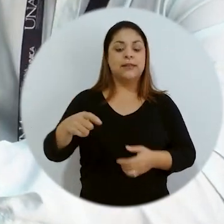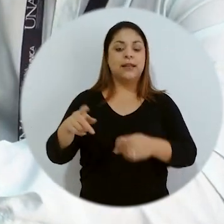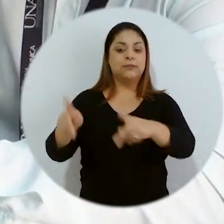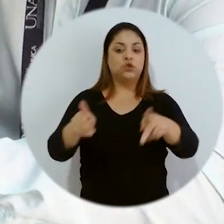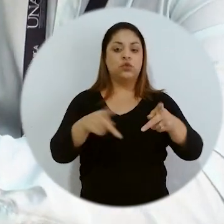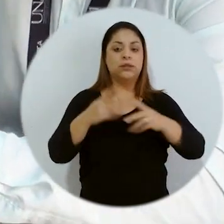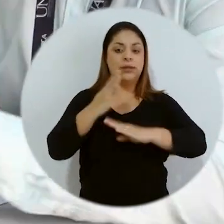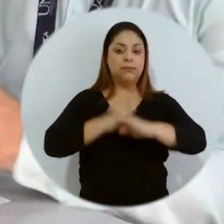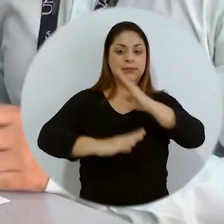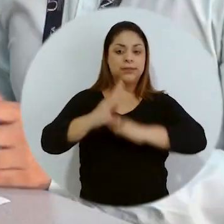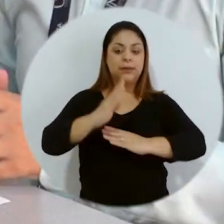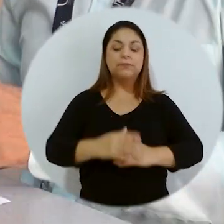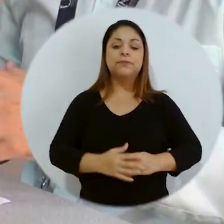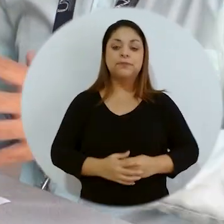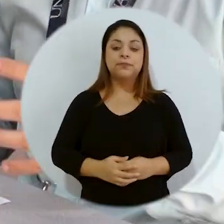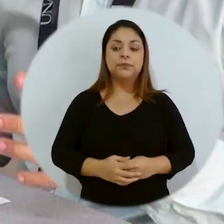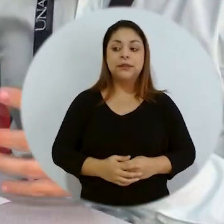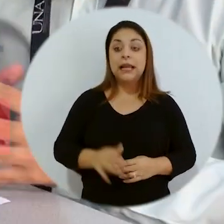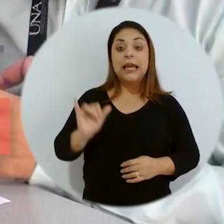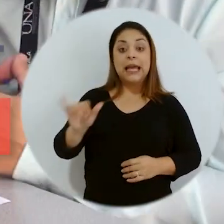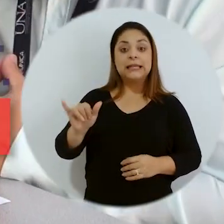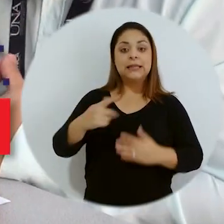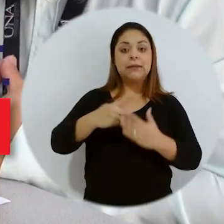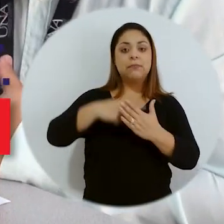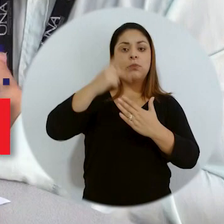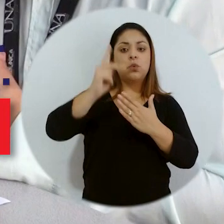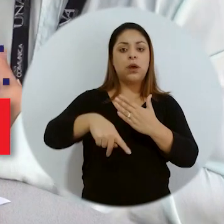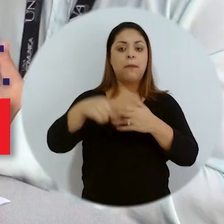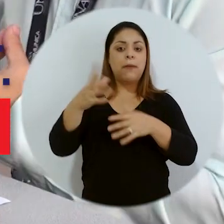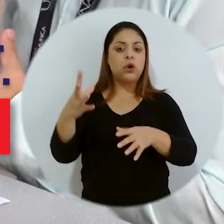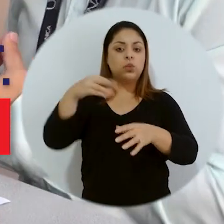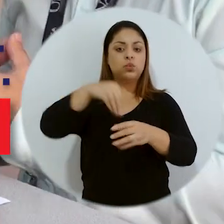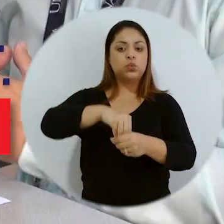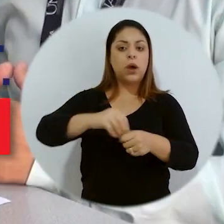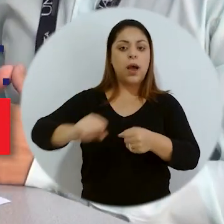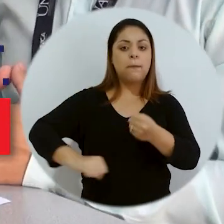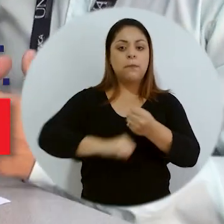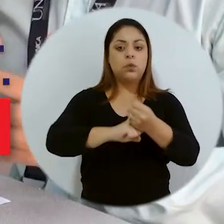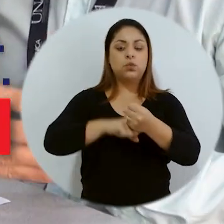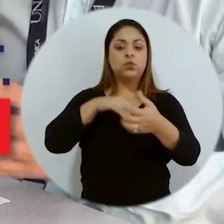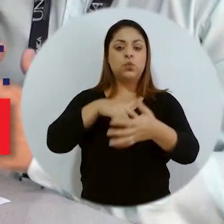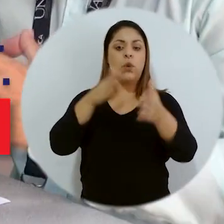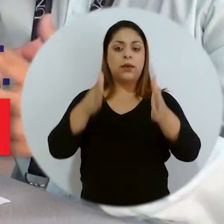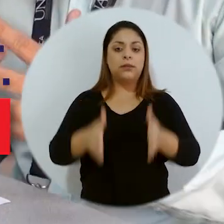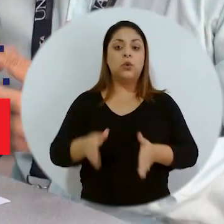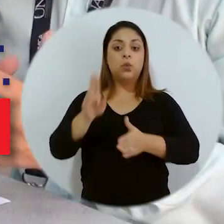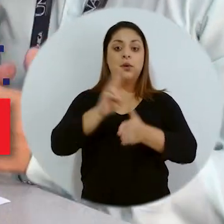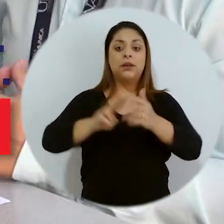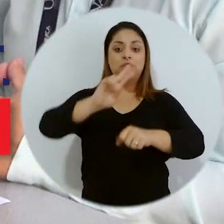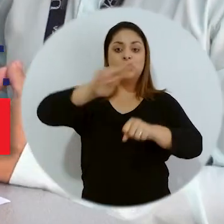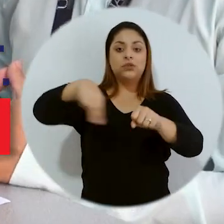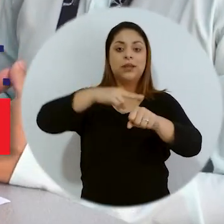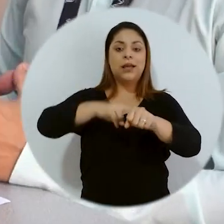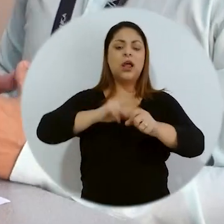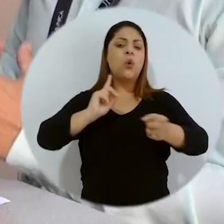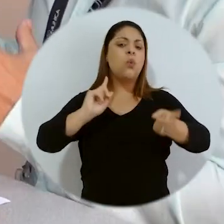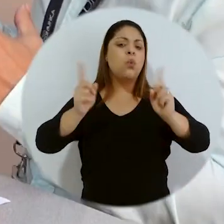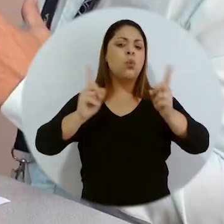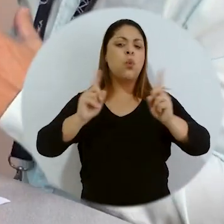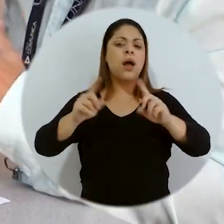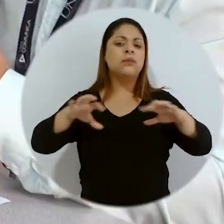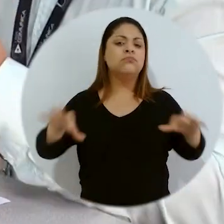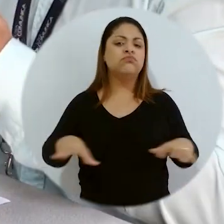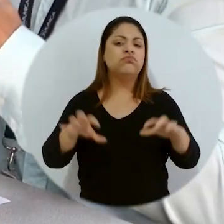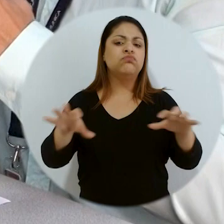de la población. Adentrándonos sobre las funciones que realiza este programa de inclusión y apoyo estudiantil que ofrece la Universidad Nacional,